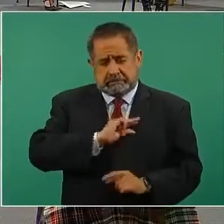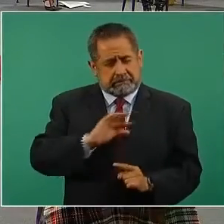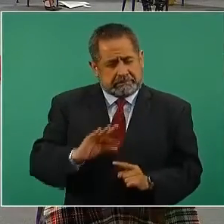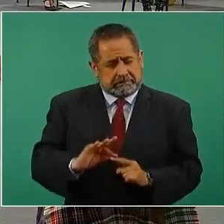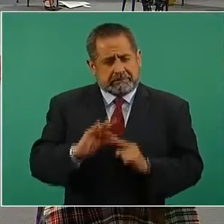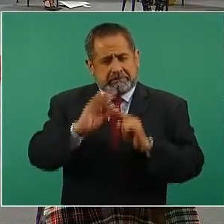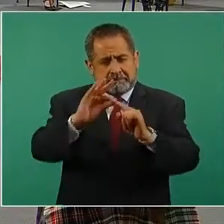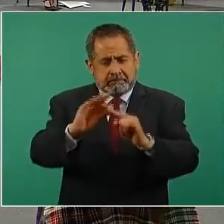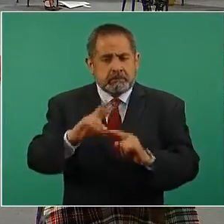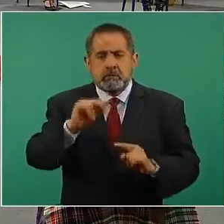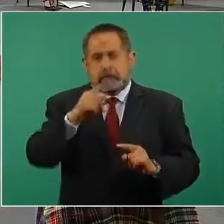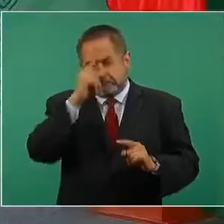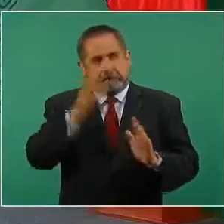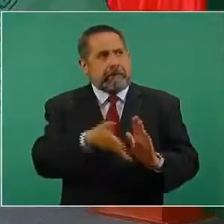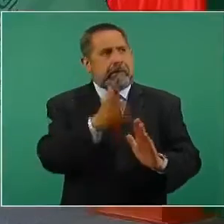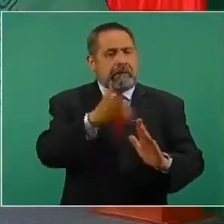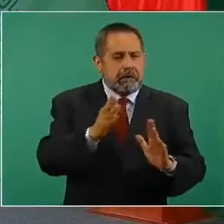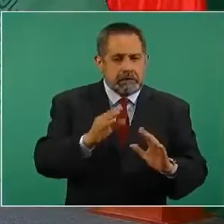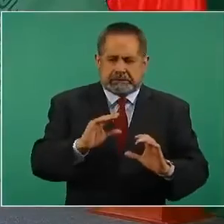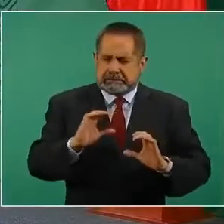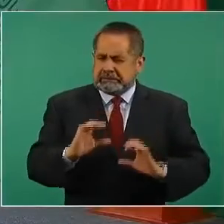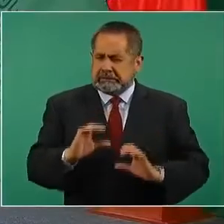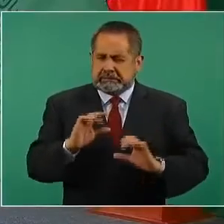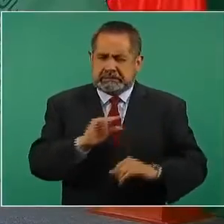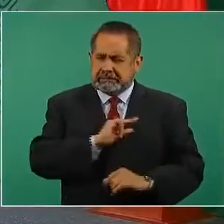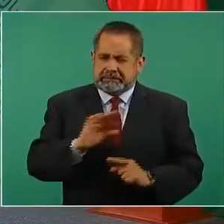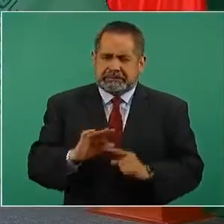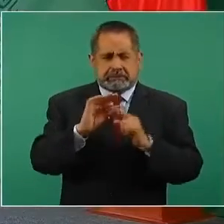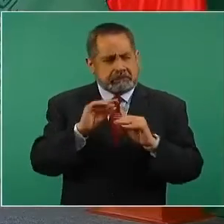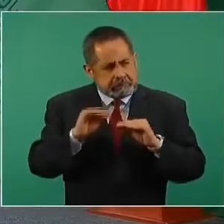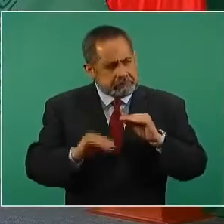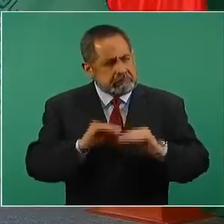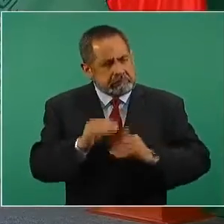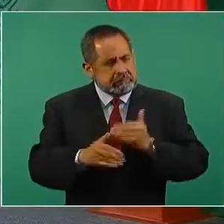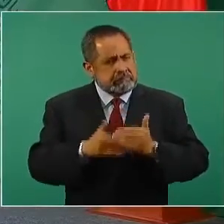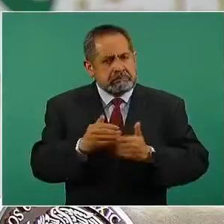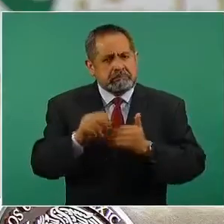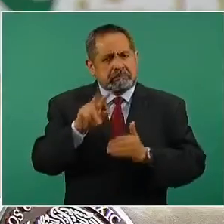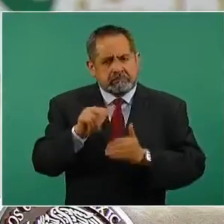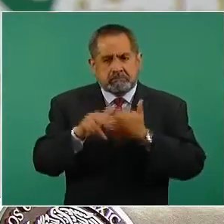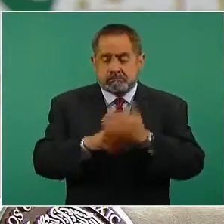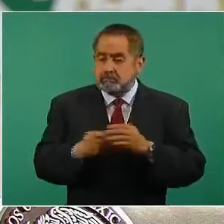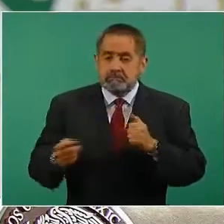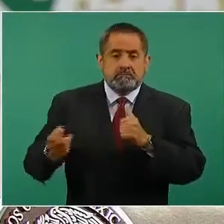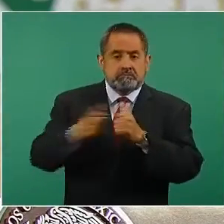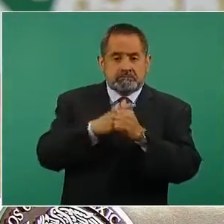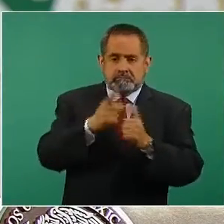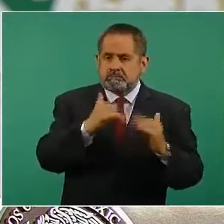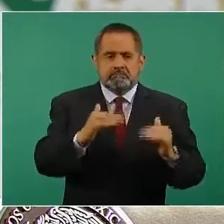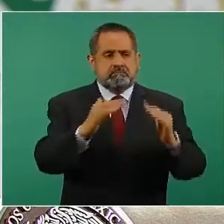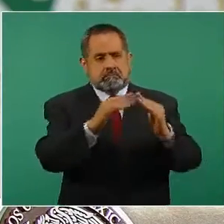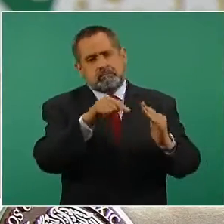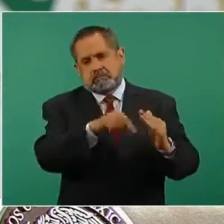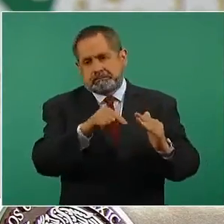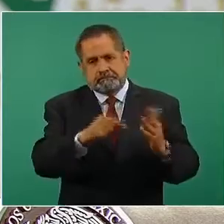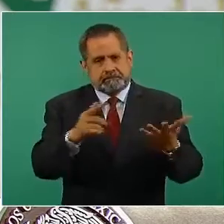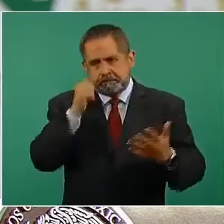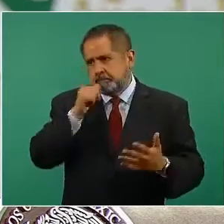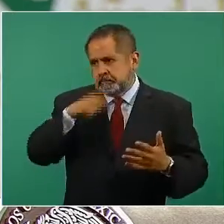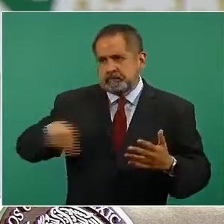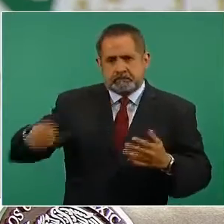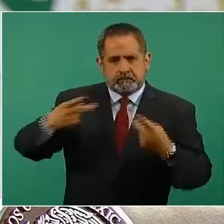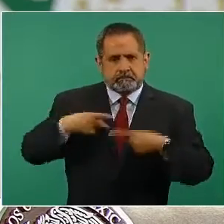cuidado especial, pero se ha ido avanzando de manera importante. Claramente se atendió primero la vivienda porque son los